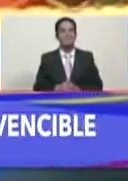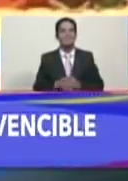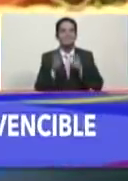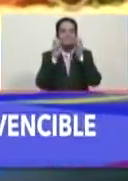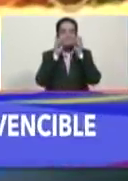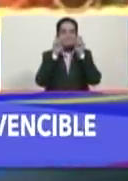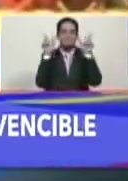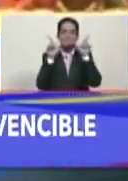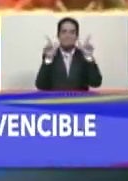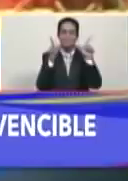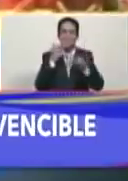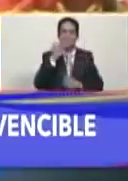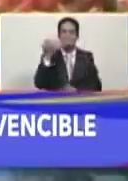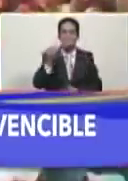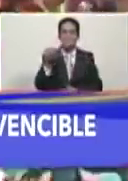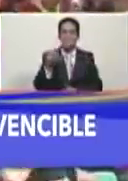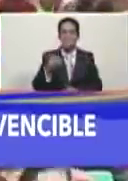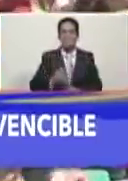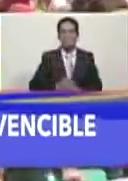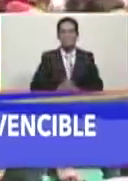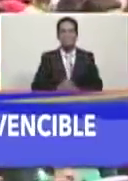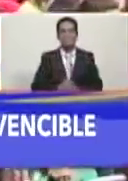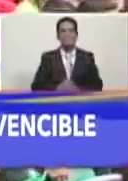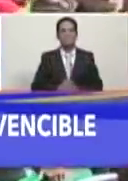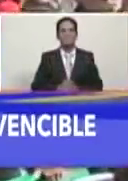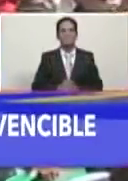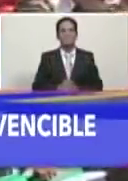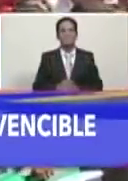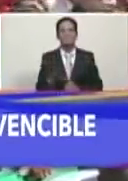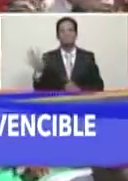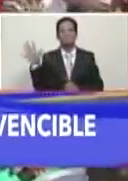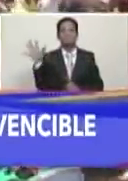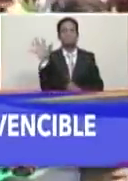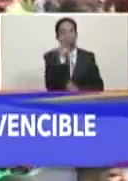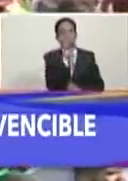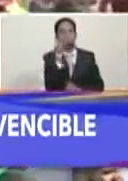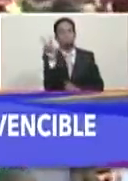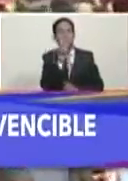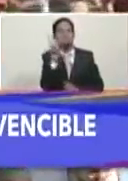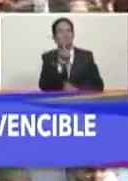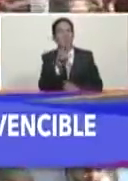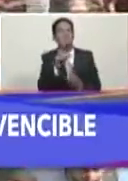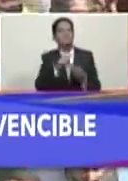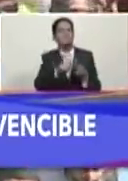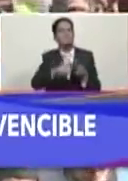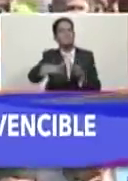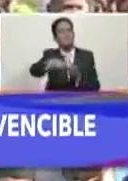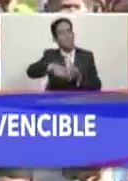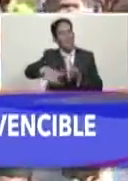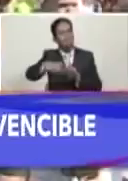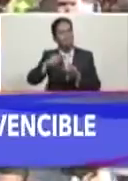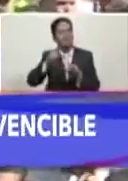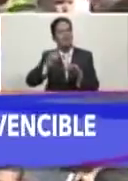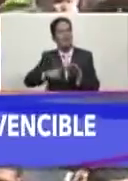impresionante, de verdad. Y en todo el país, la juventud, en las plazas, en las calles.